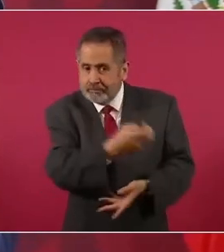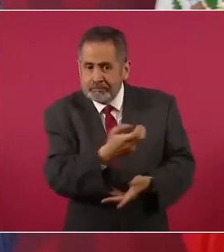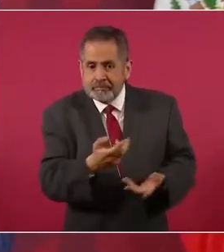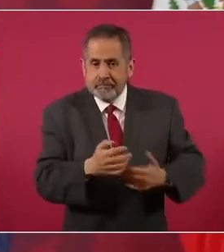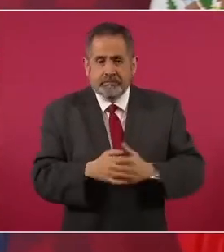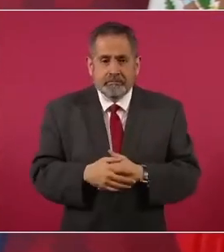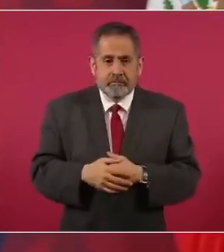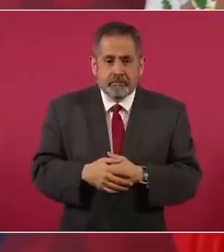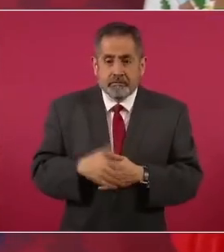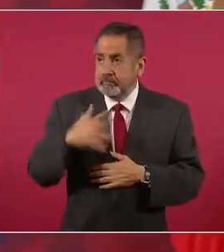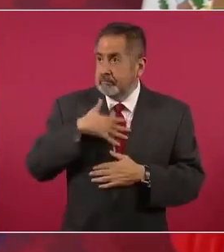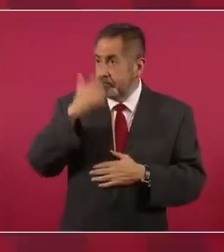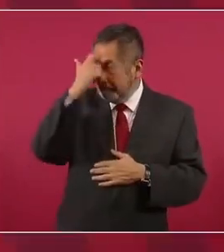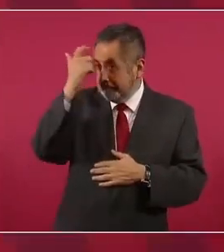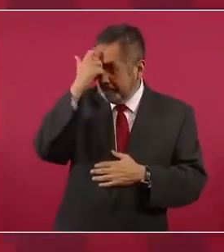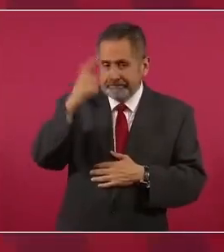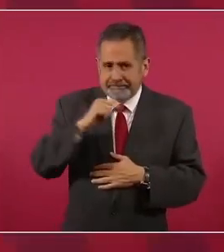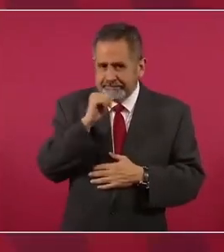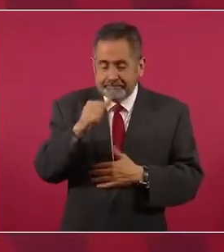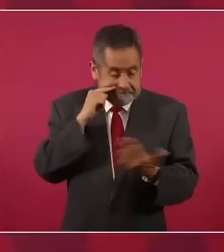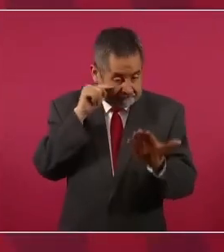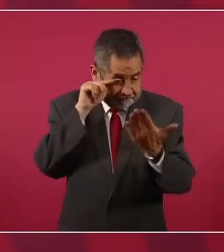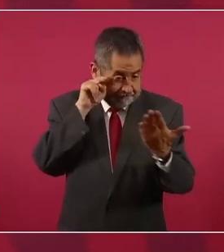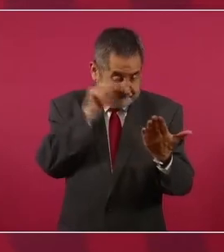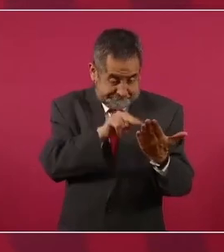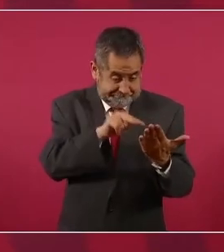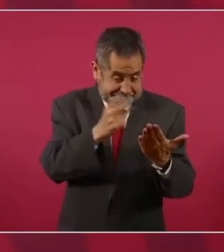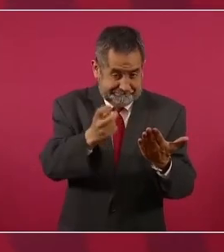No estoy inventando nada.